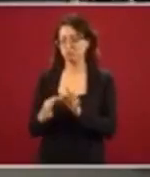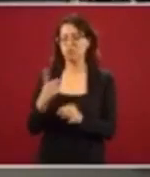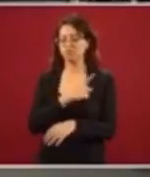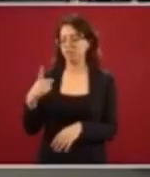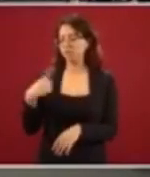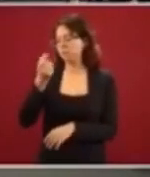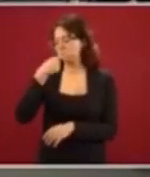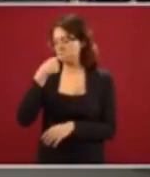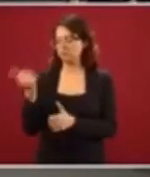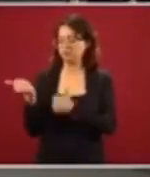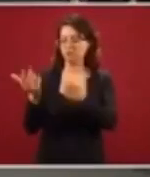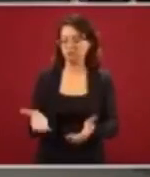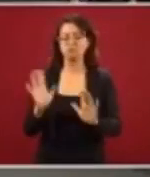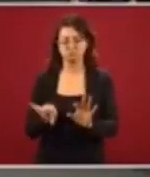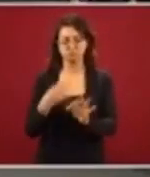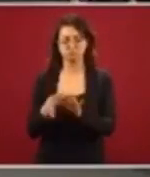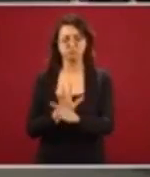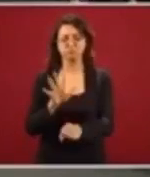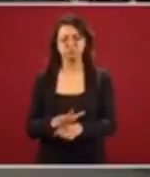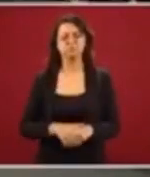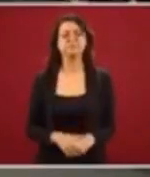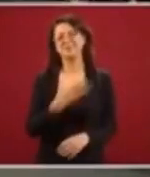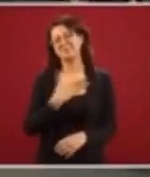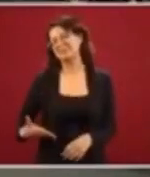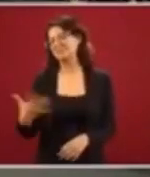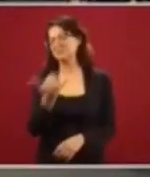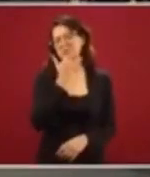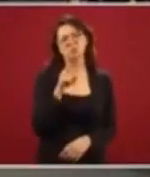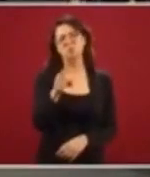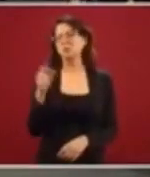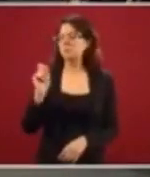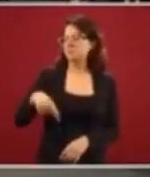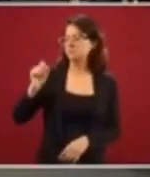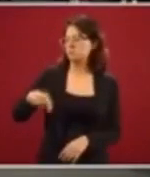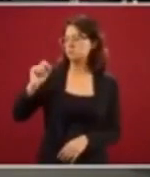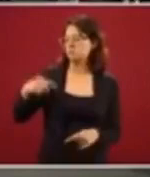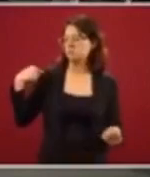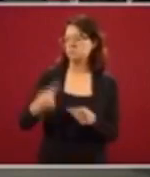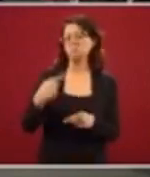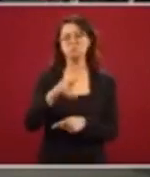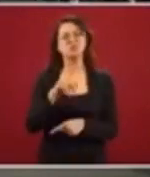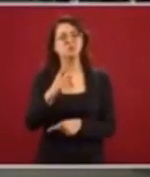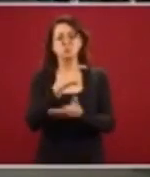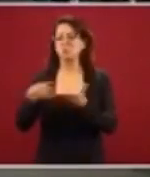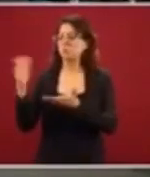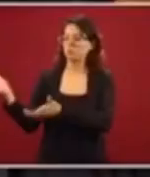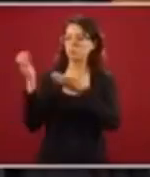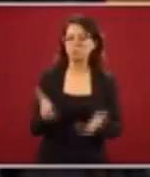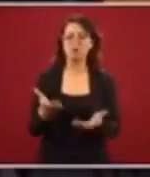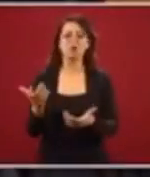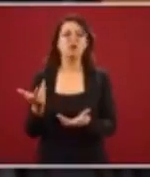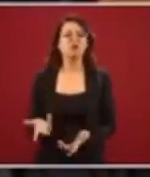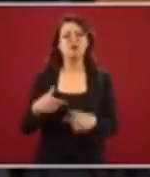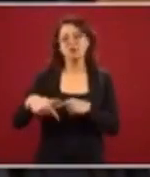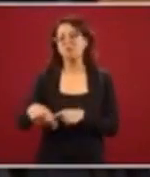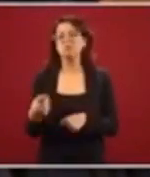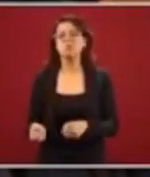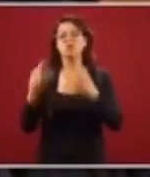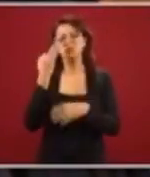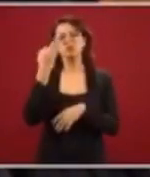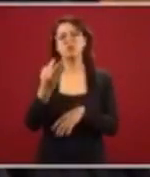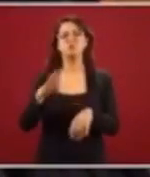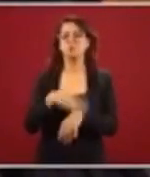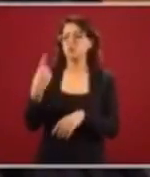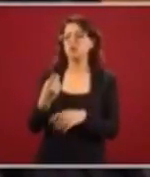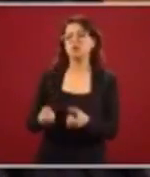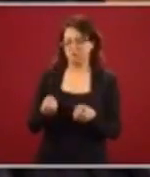pero este argumento ya lo hemos escuchado en ocasiones anteriores, sin embargo, esta compra que menciona, ¿para cuántos días va a alcanzar? Porque parece que se les entrega el medicamento y se vuelve a la misma situación, y de nuevo